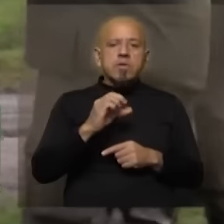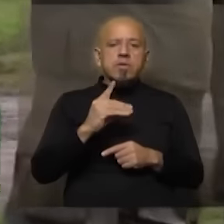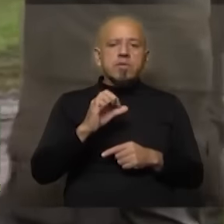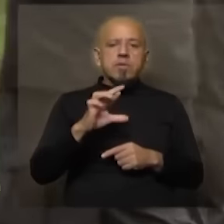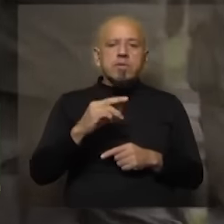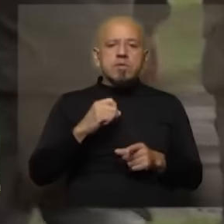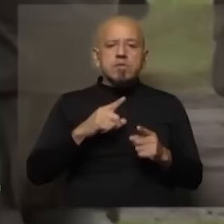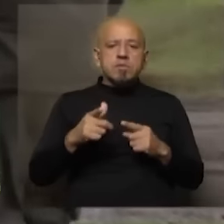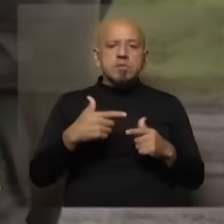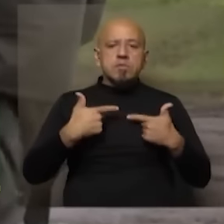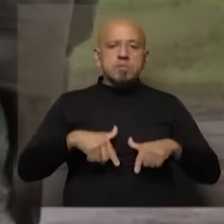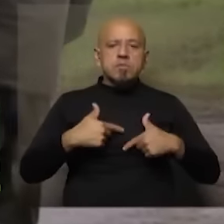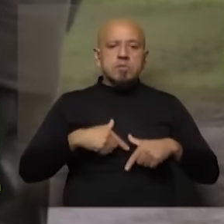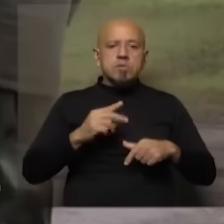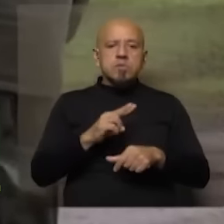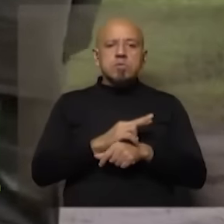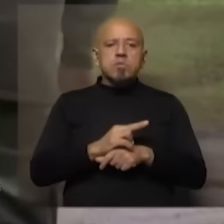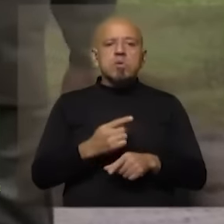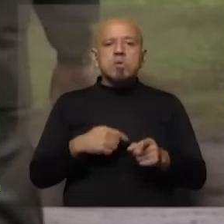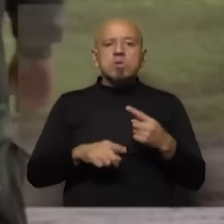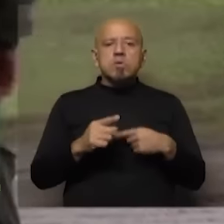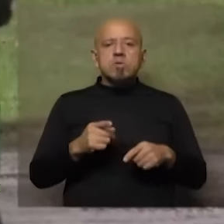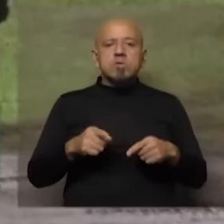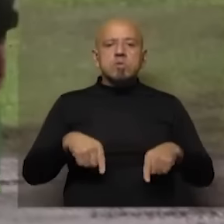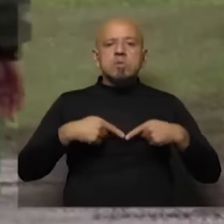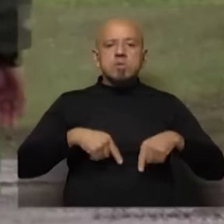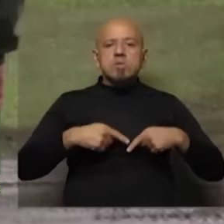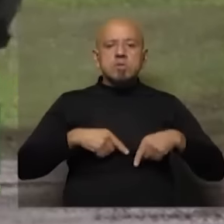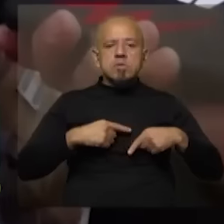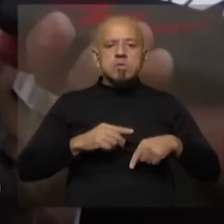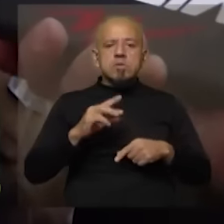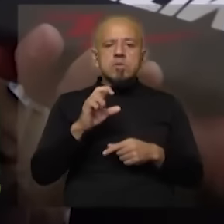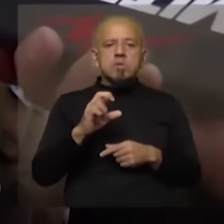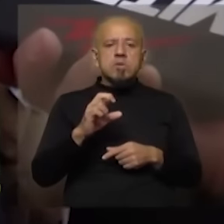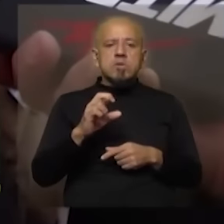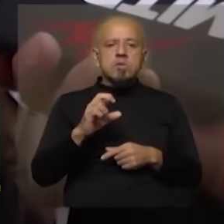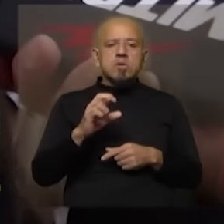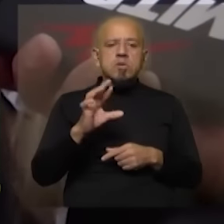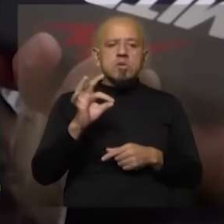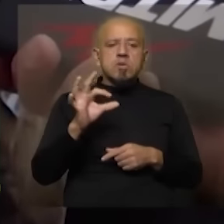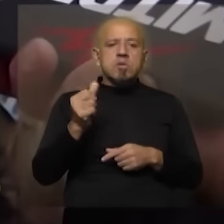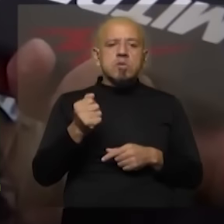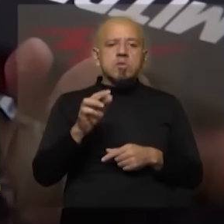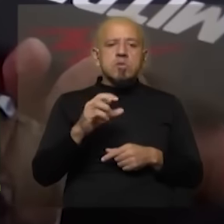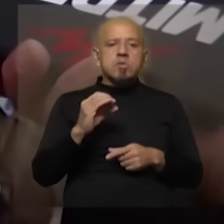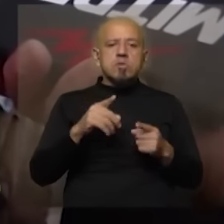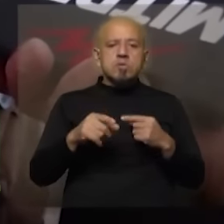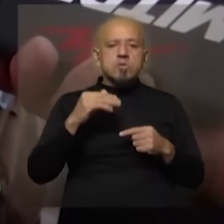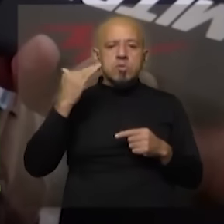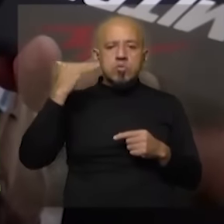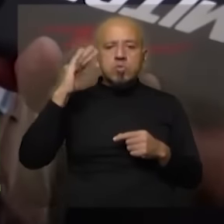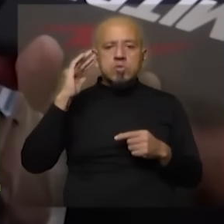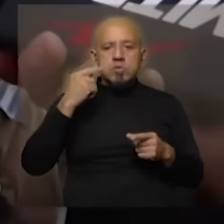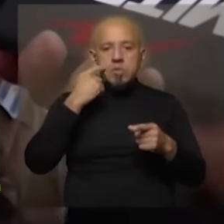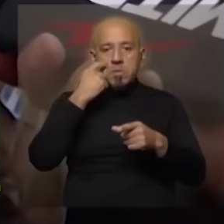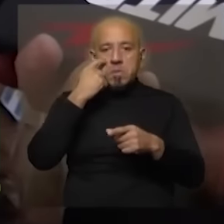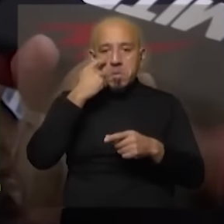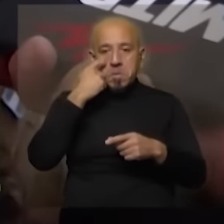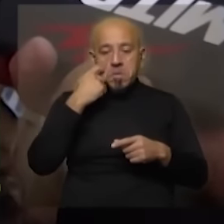por el Ministerio de Seguridad, al tiempo que el intendente de Rosario, Pablo Hapkin, destacó que las autoridades están en una batalla por ganar